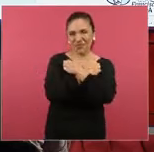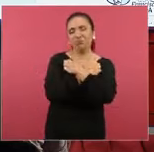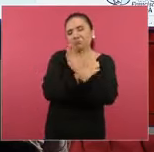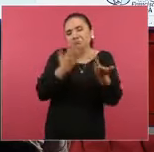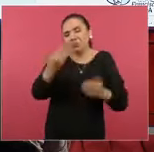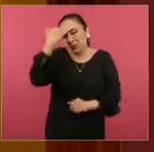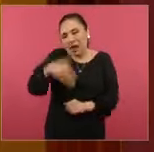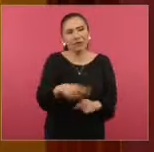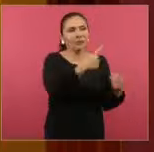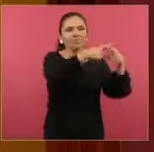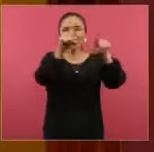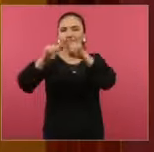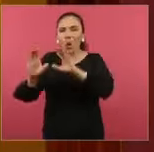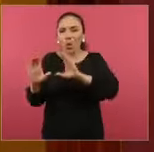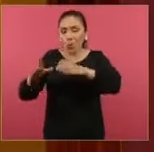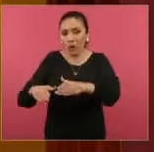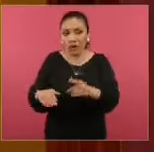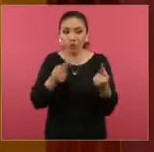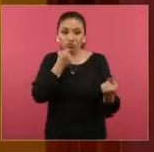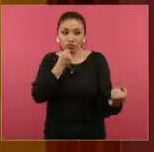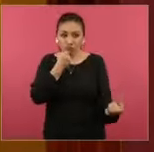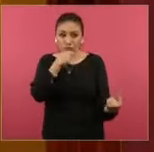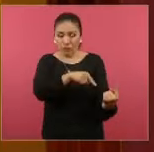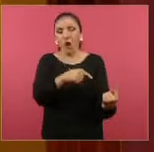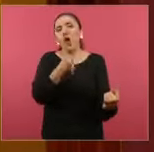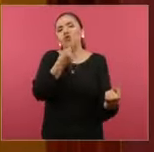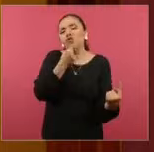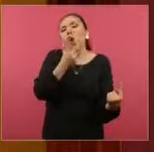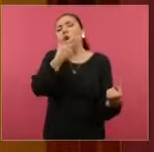muchas comunidades el niño pequeño, la